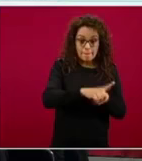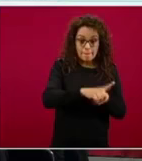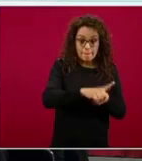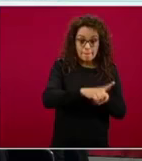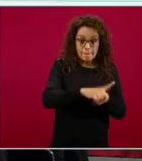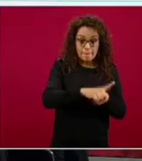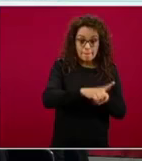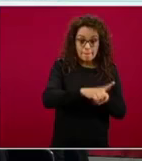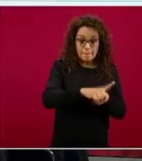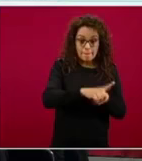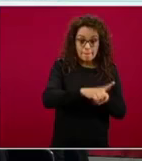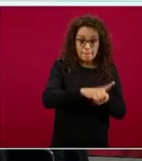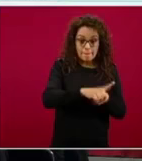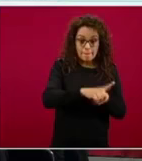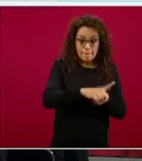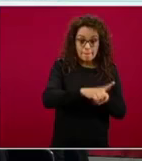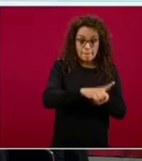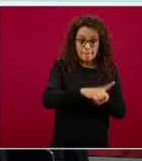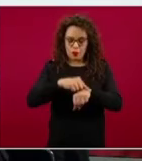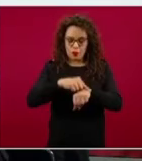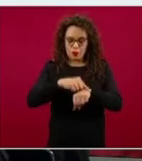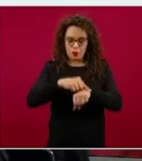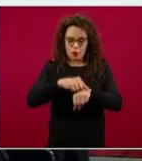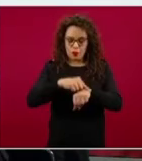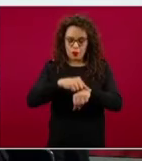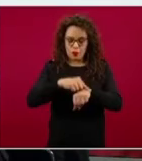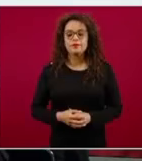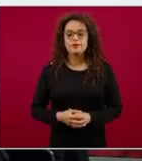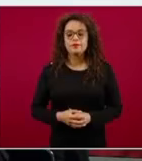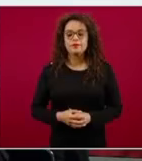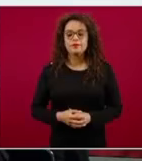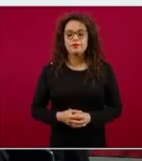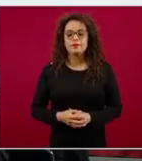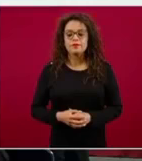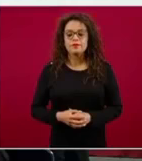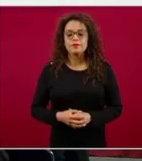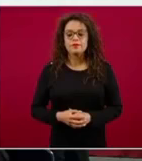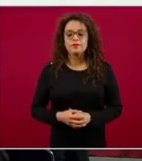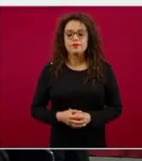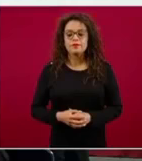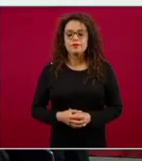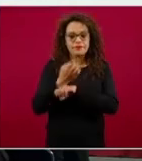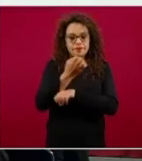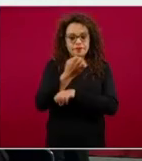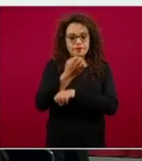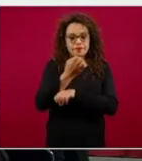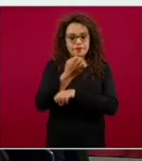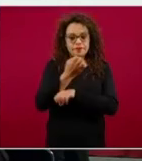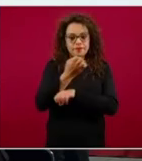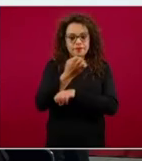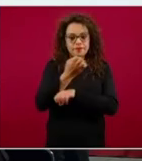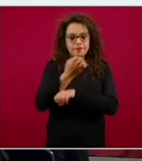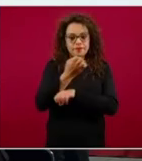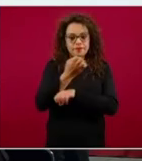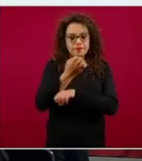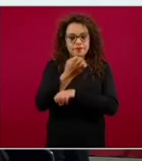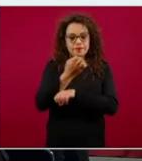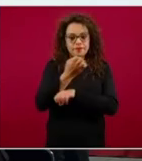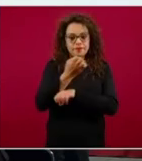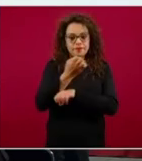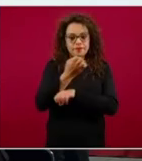favor. También, vamos a agrupar algunos estados. No es fácil, lo que decidimos